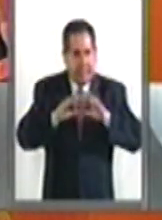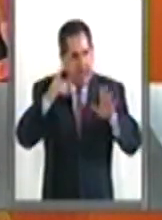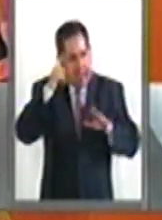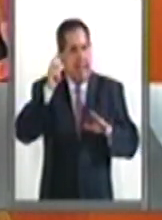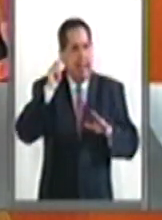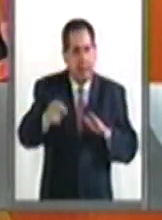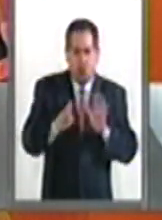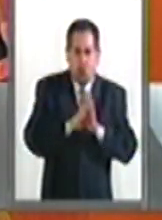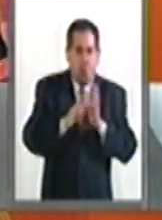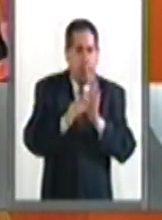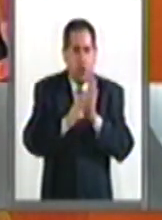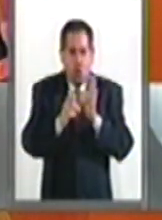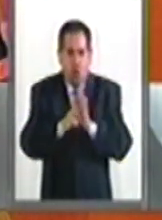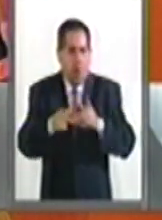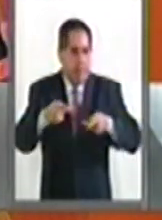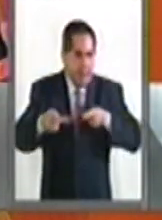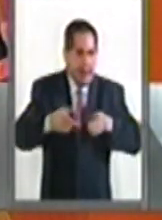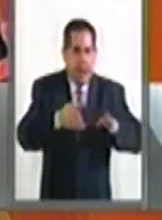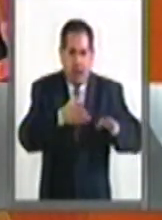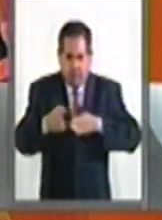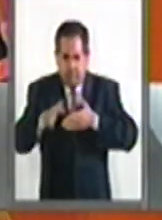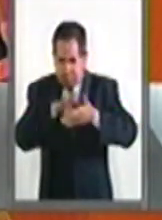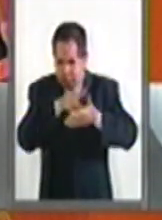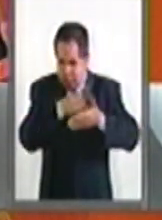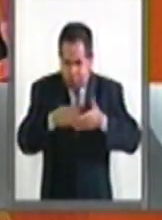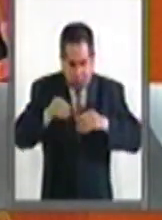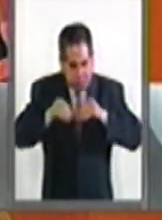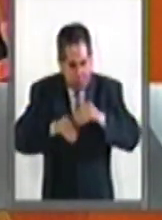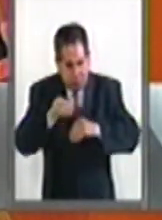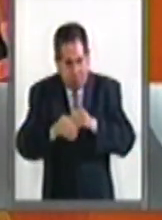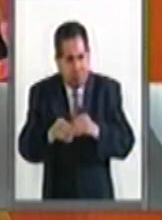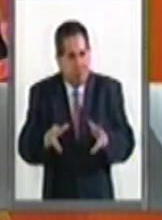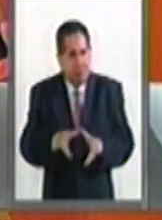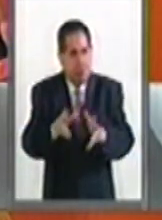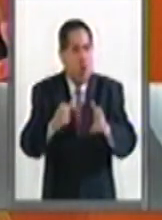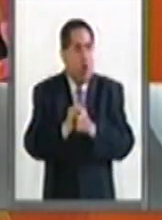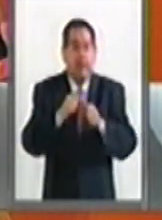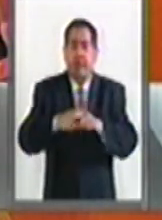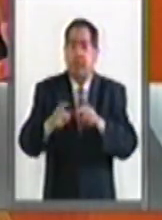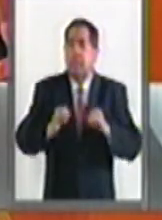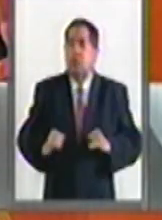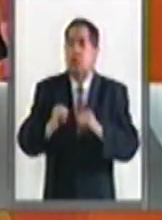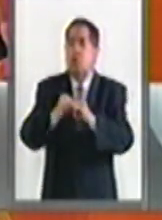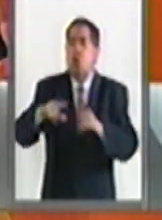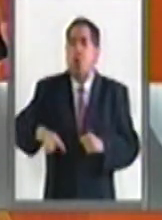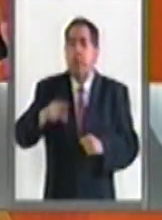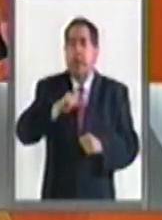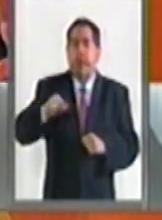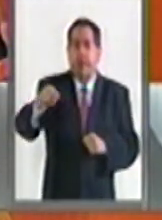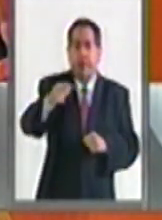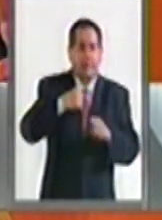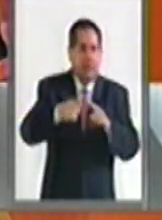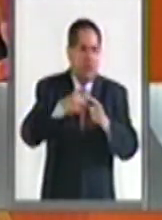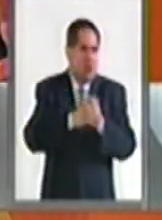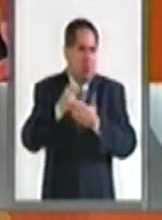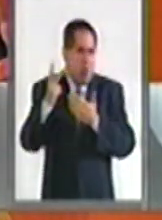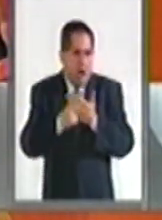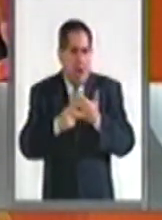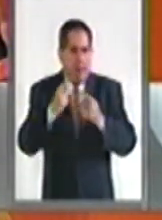metodología, planificación y activarlo mediante las instituciones del Estado hacia programas de